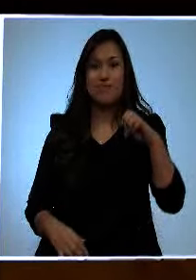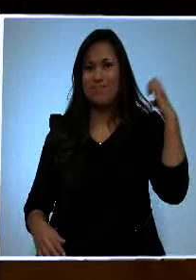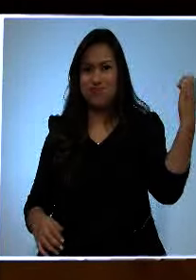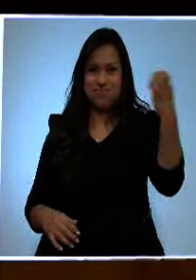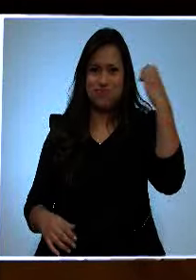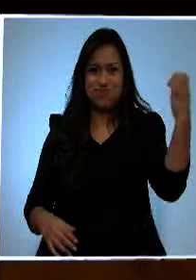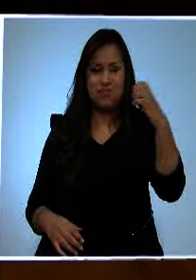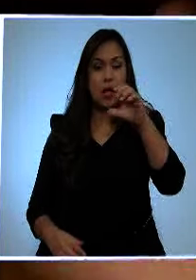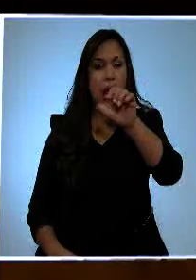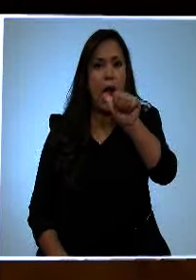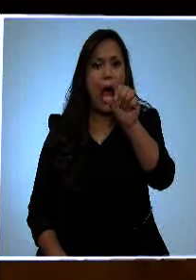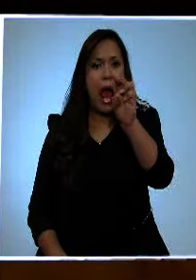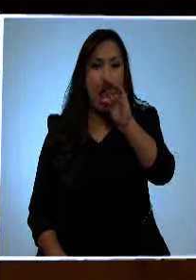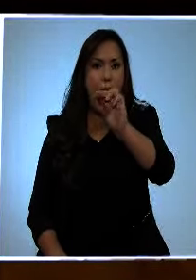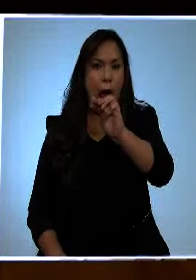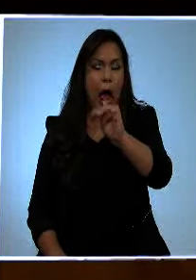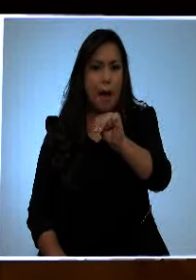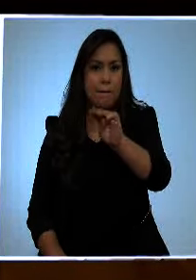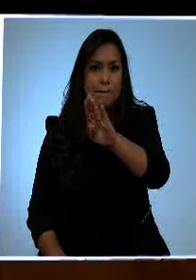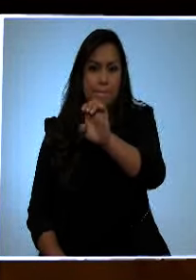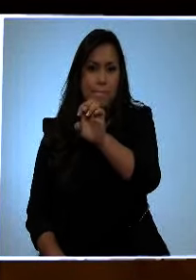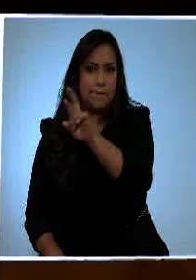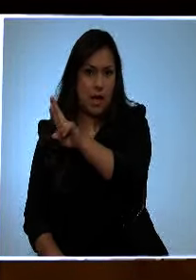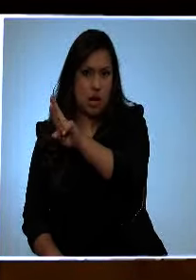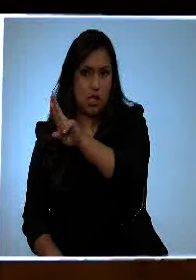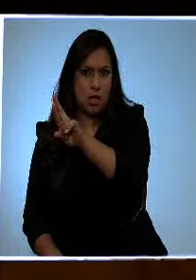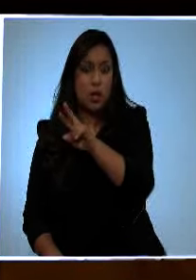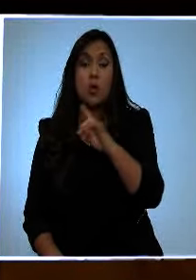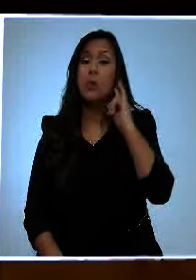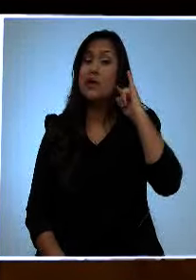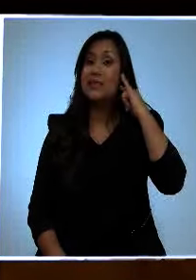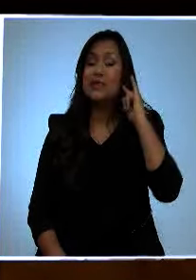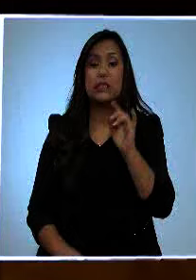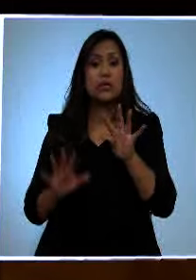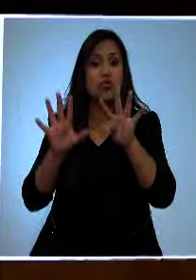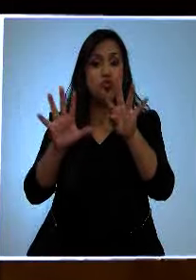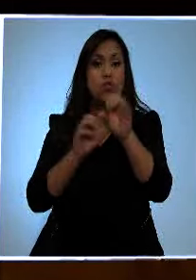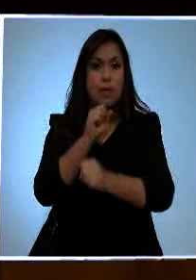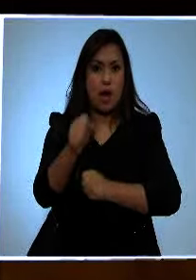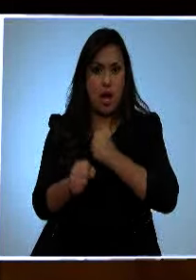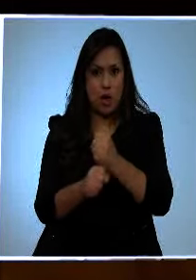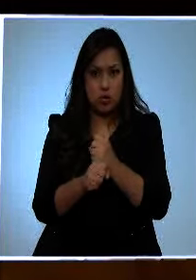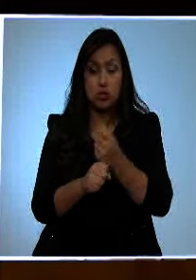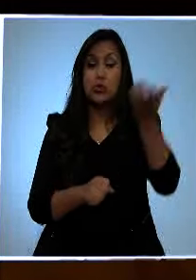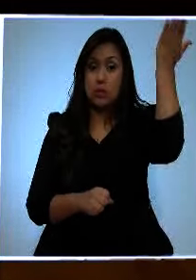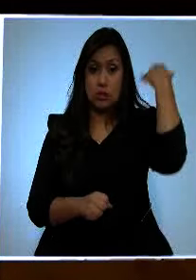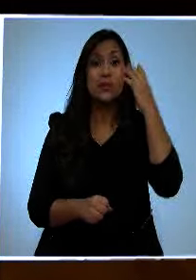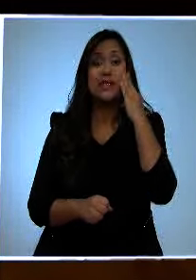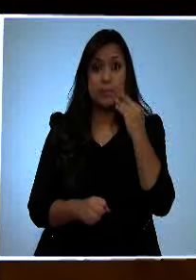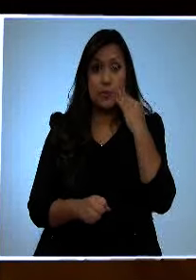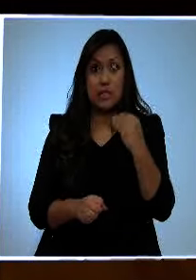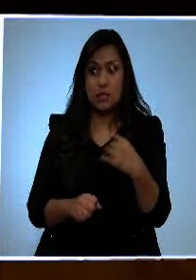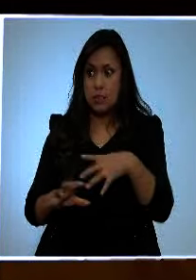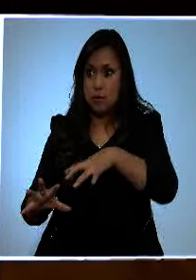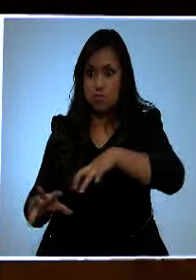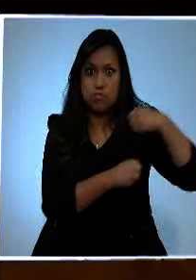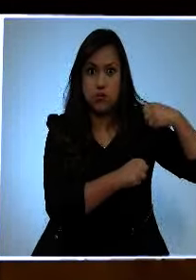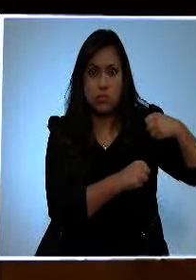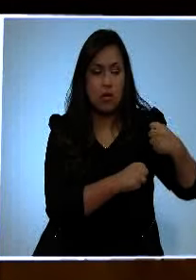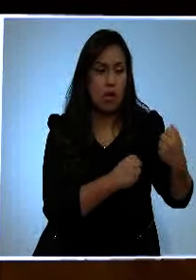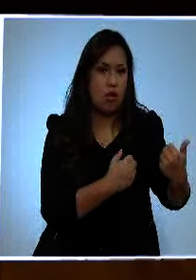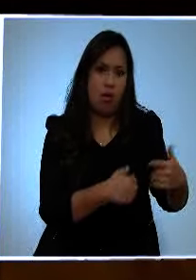es una alerta que se creó a raíz del secuestro y asesinato de una niña de 9 años Amber hagerman Una vez que se dio este caso tan